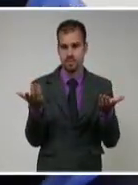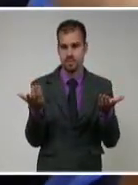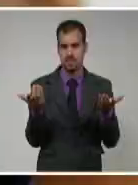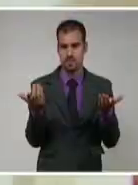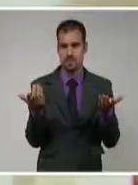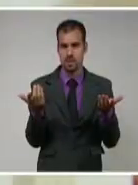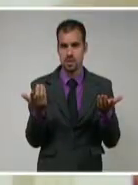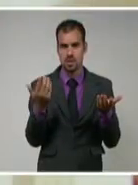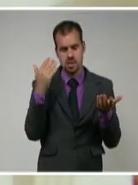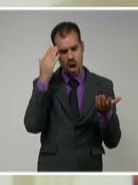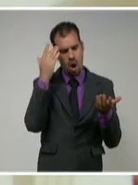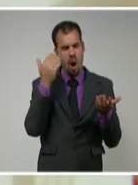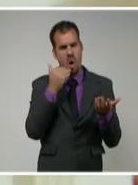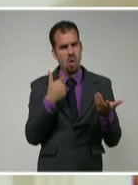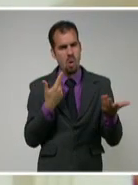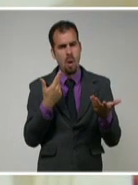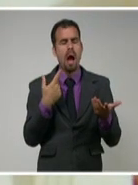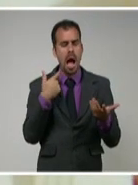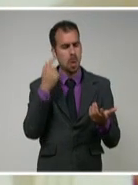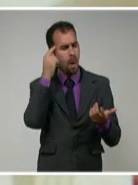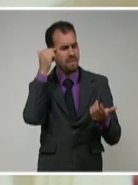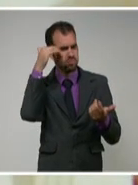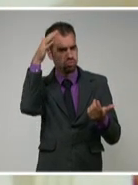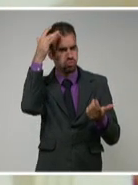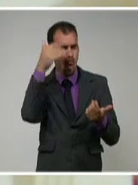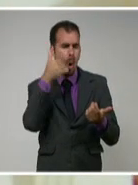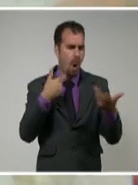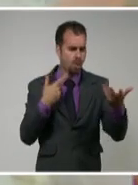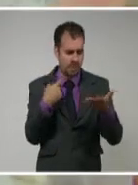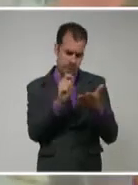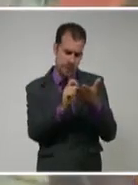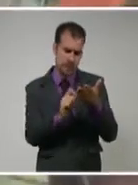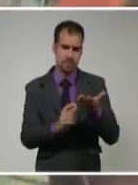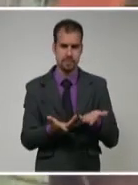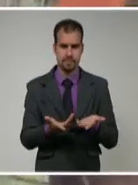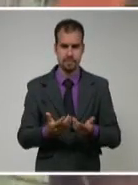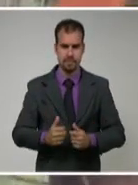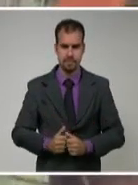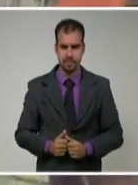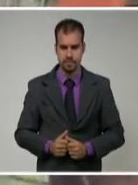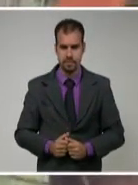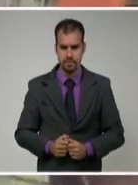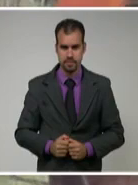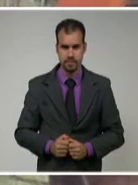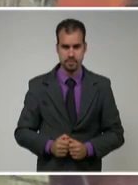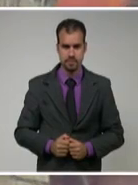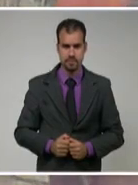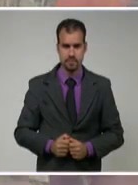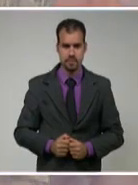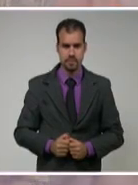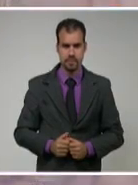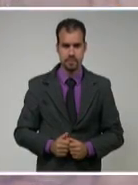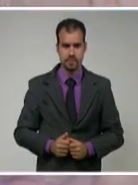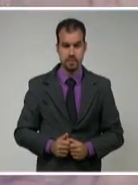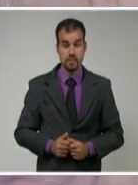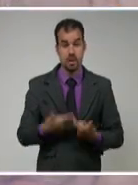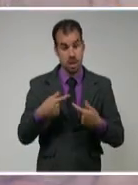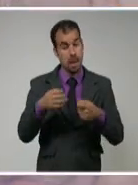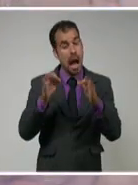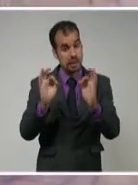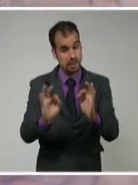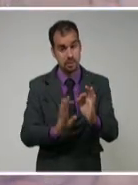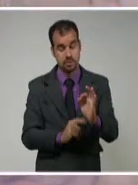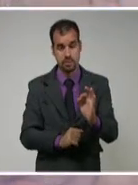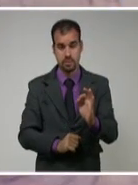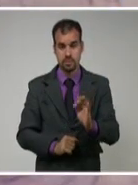e imaginando. Yo tengo que juzgar, que decir, que expresar. Hay que ser crítico. Yo le